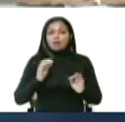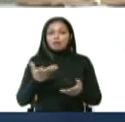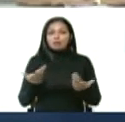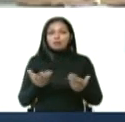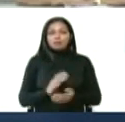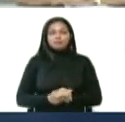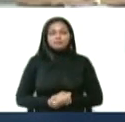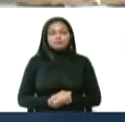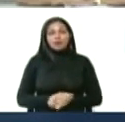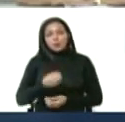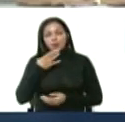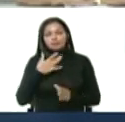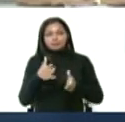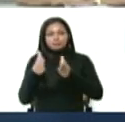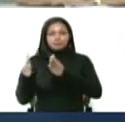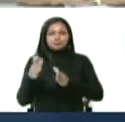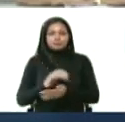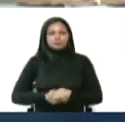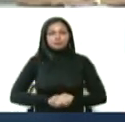Bueno.